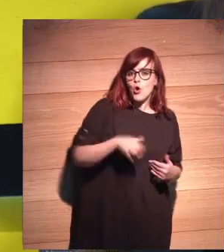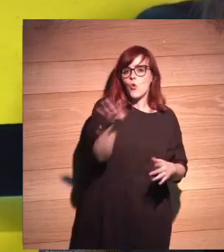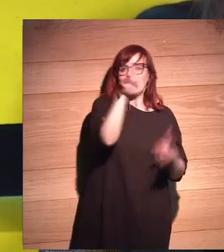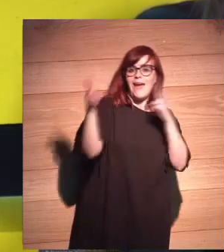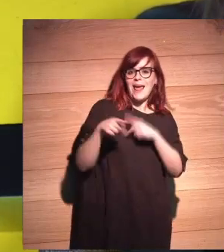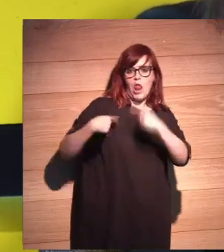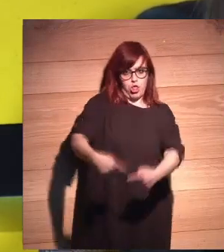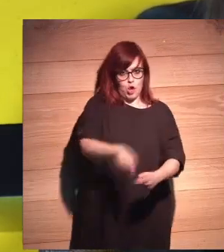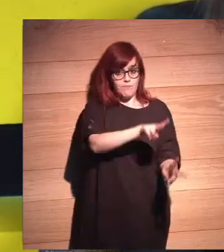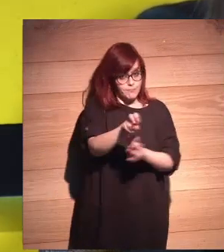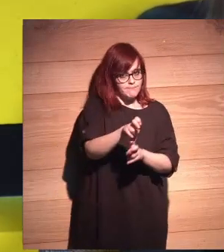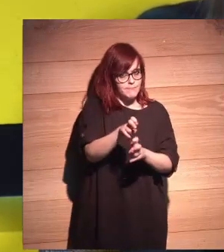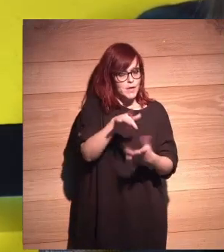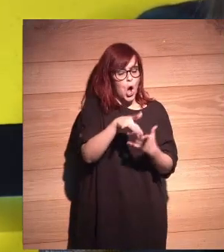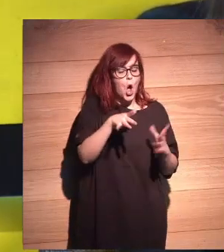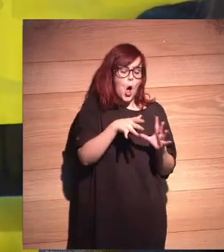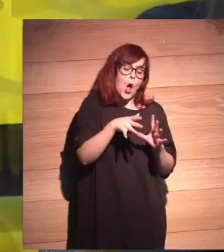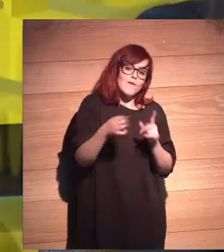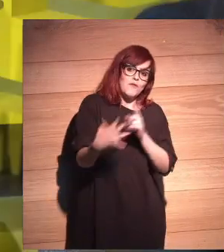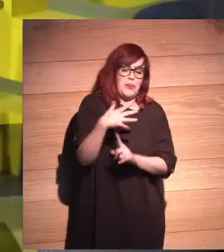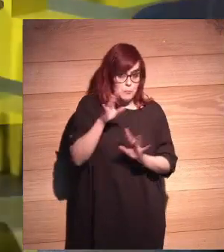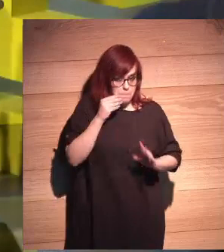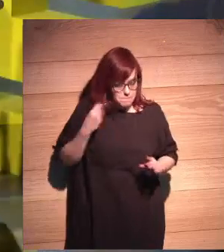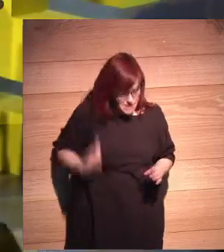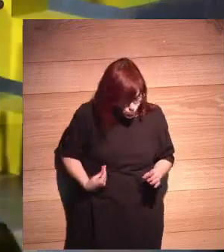ya hemos desarrollado hasta ahora, ¿no? Gracias.